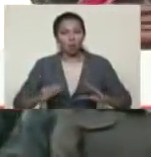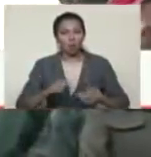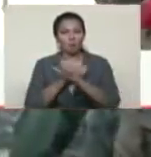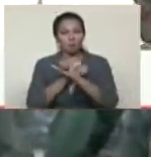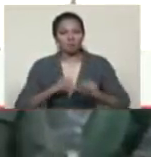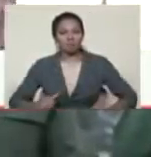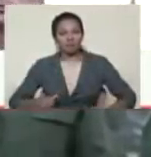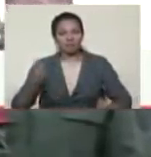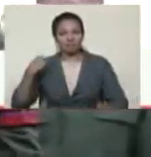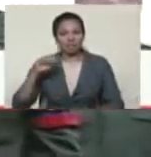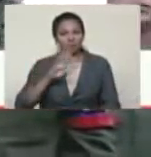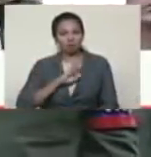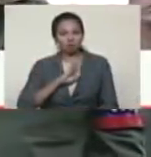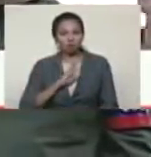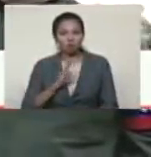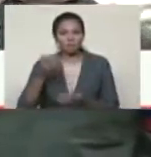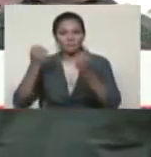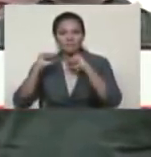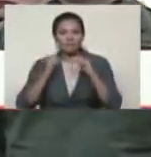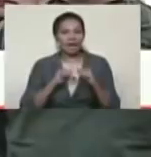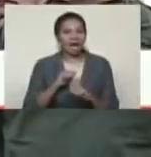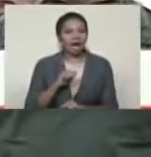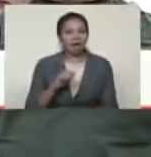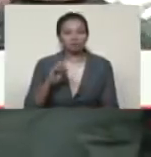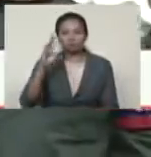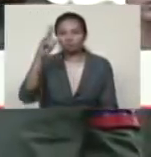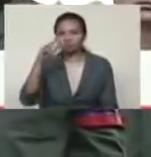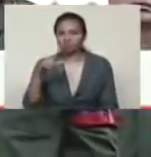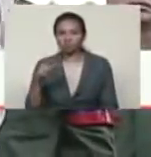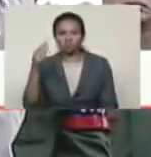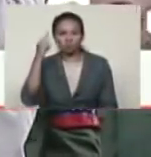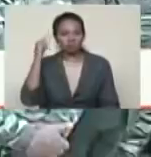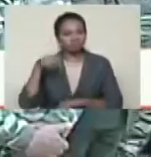tener. Estar preparado las 24 horas